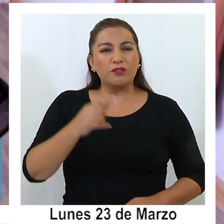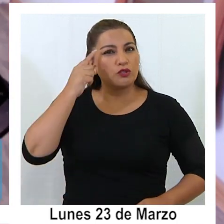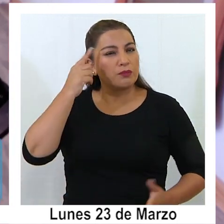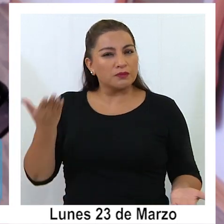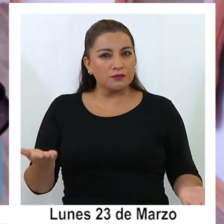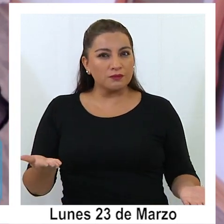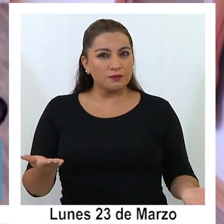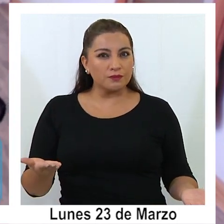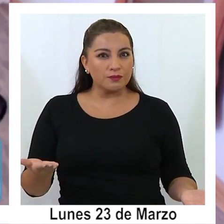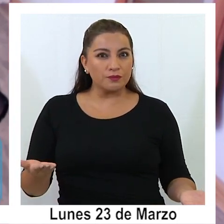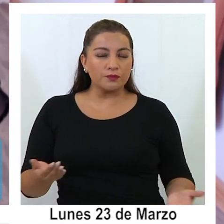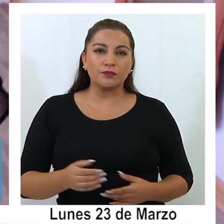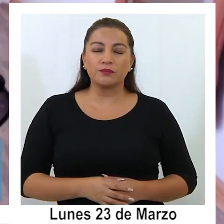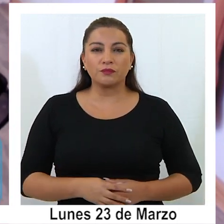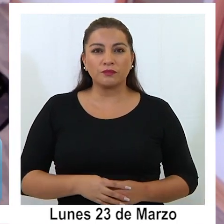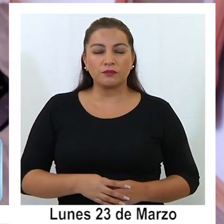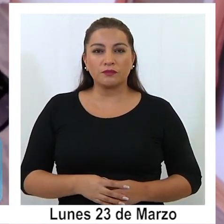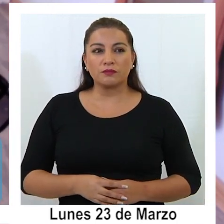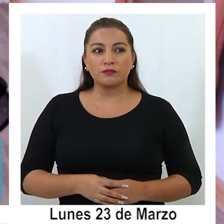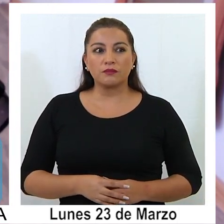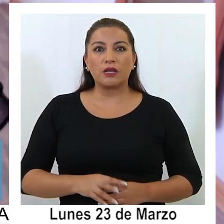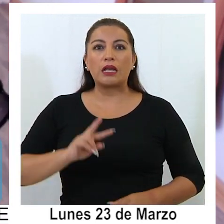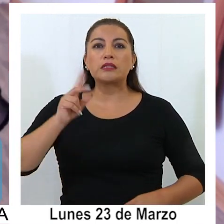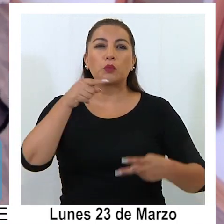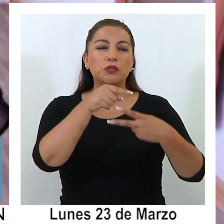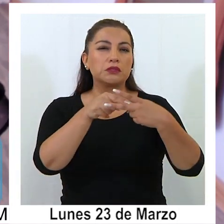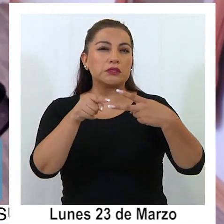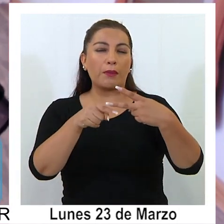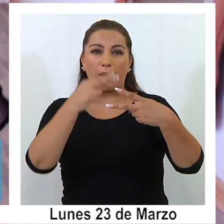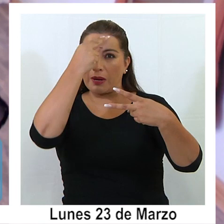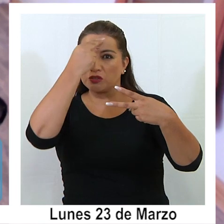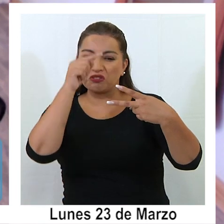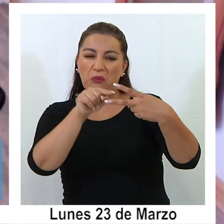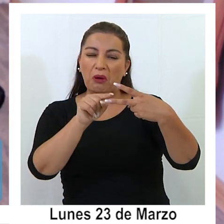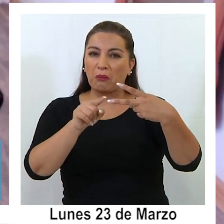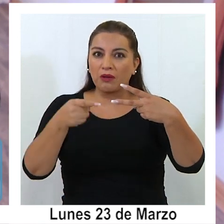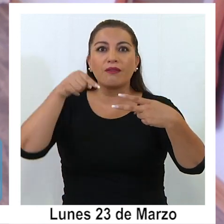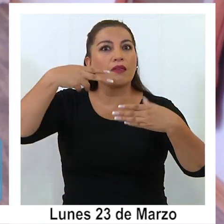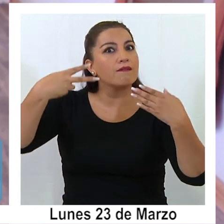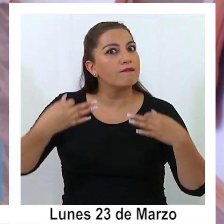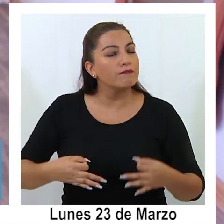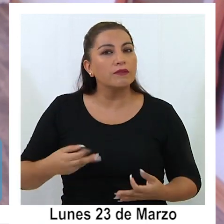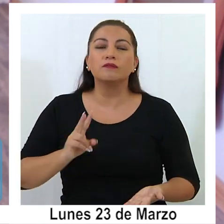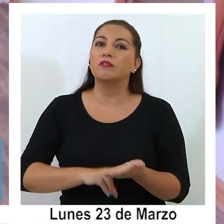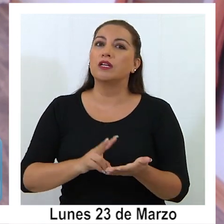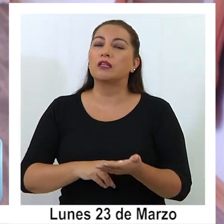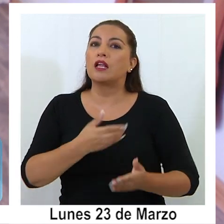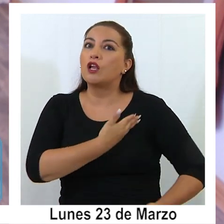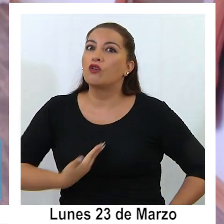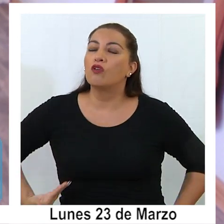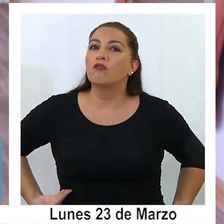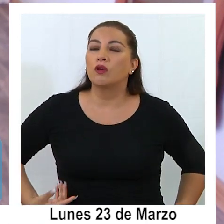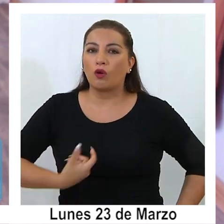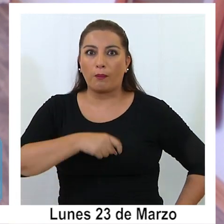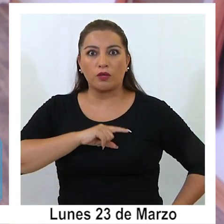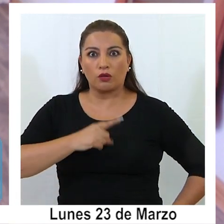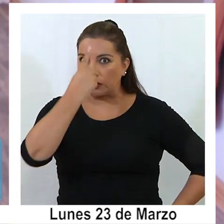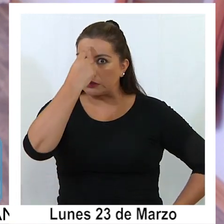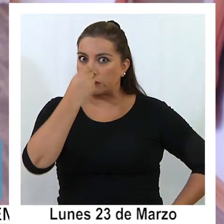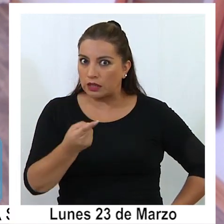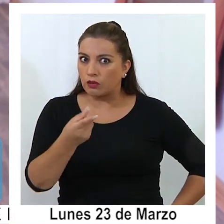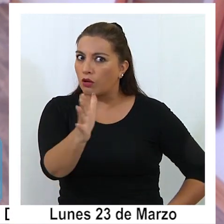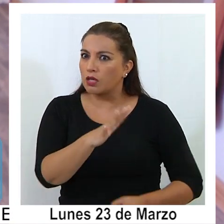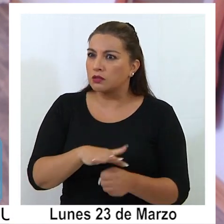diría, después, la segunda semana más o menos de marzo, es donde realmente el gobierno español se empezó a tomar en serio lo que